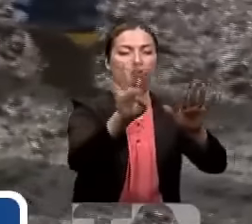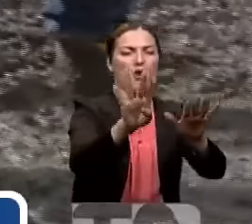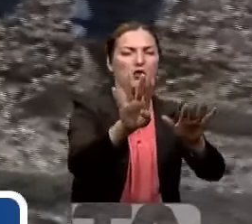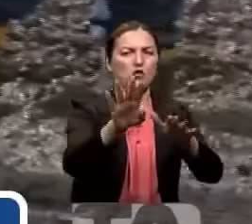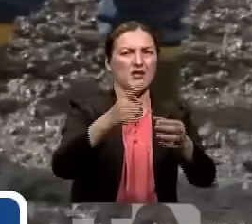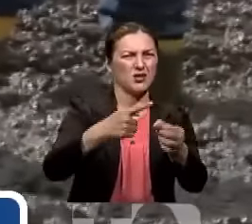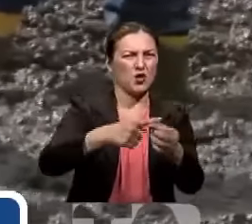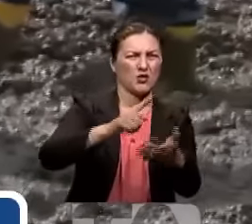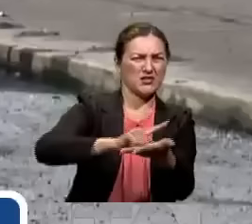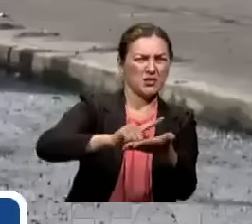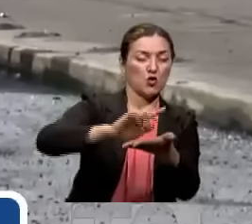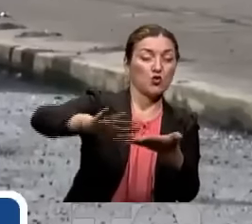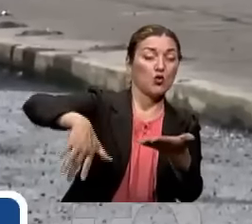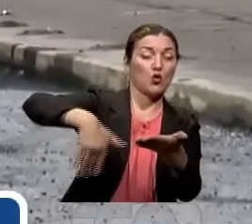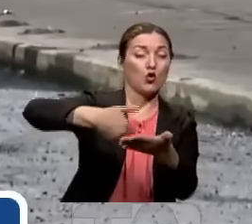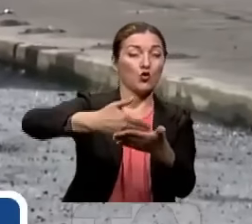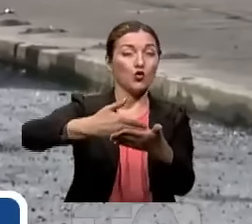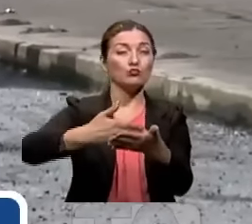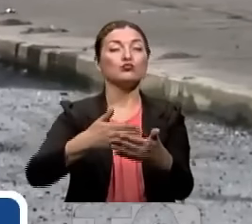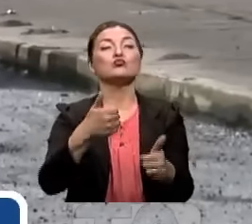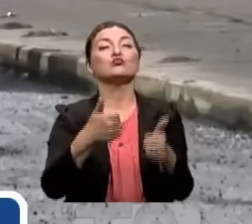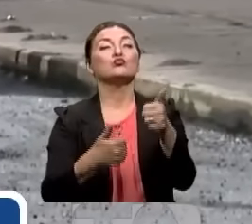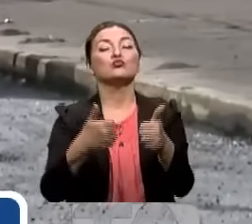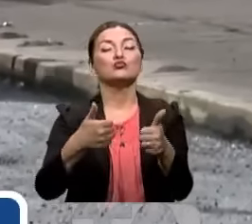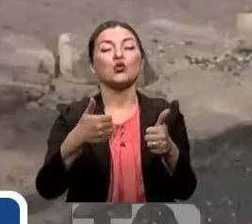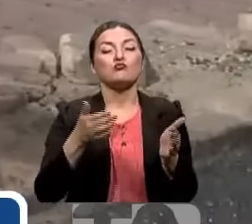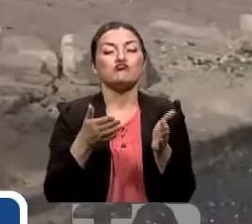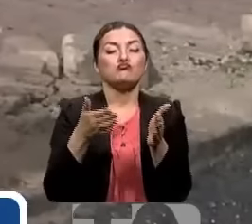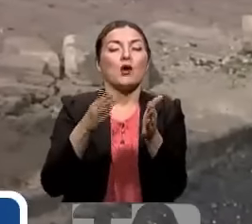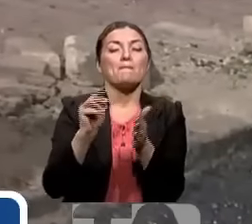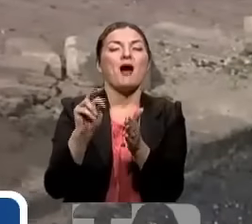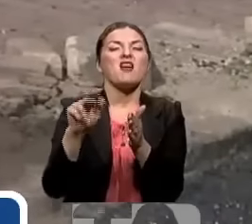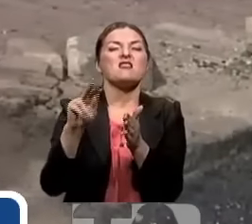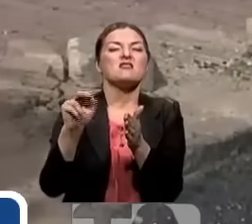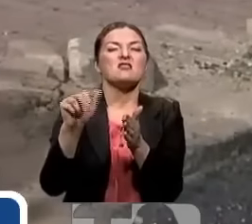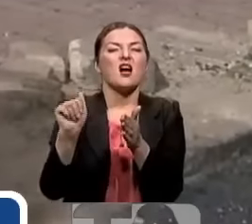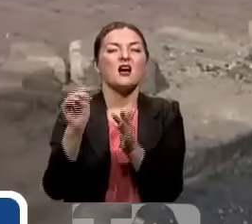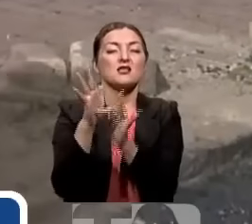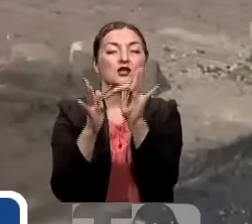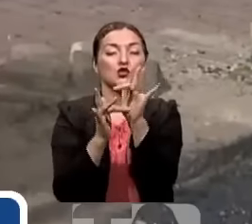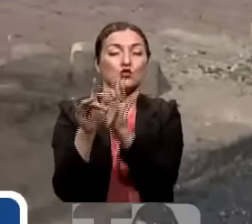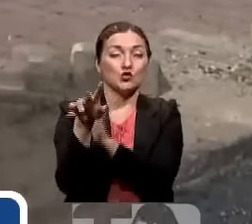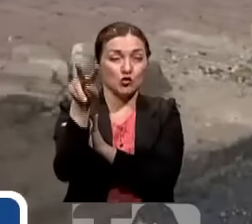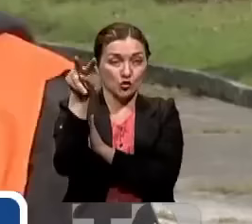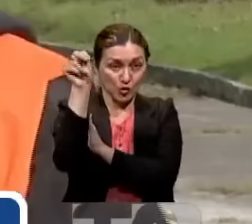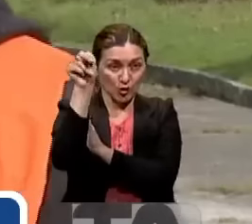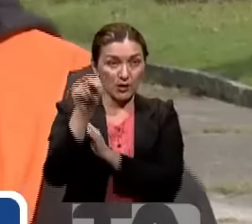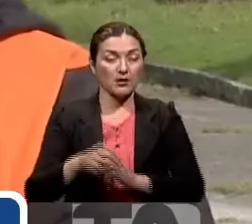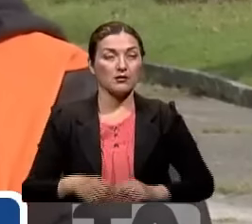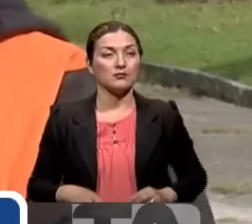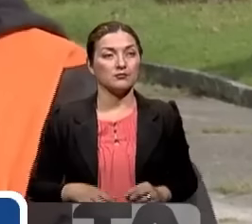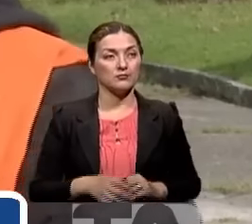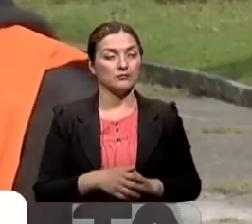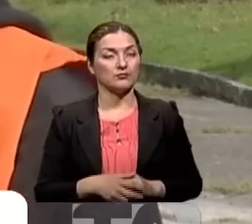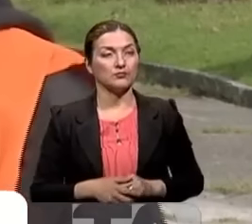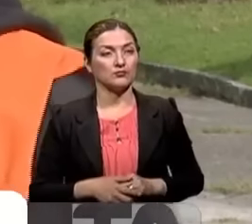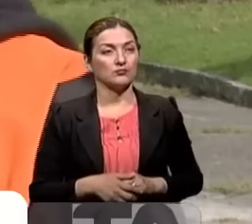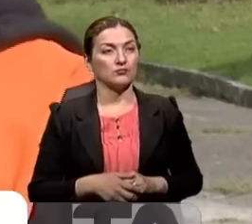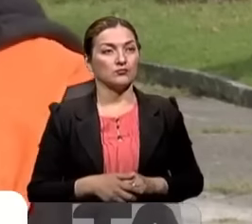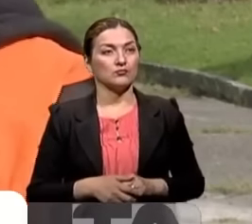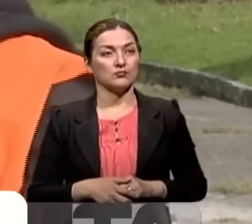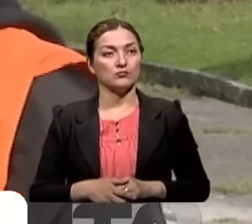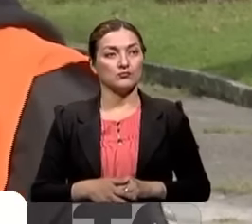distrito metropolitano de Quito. Uno de esos es en la avenida Mariana de Jesús, en el norte de la ciudad. Entre los que tenemos ahorita aquí en el